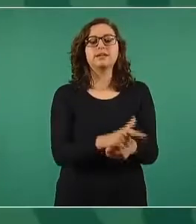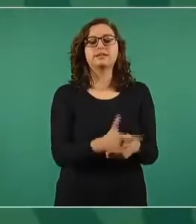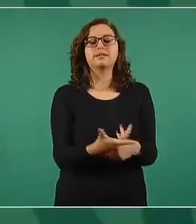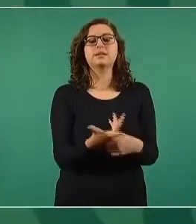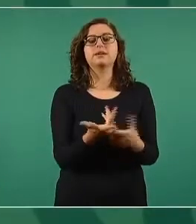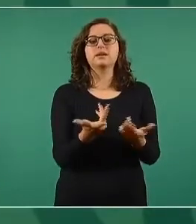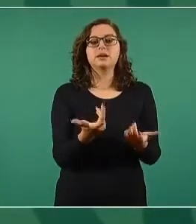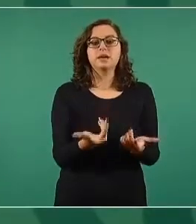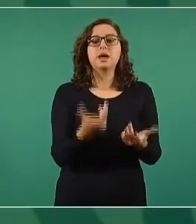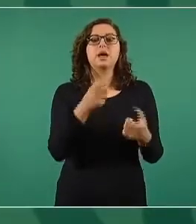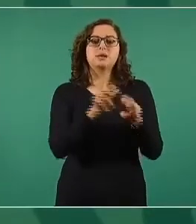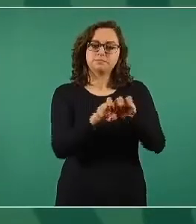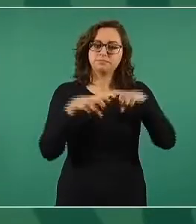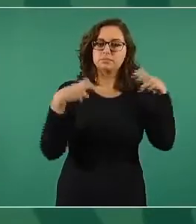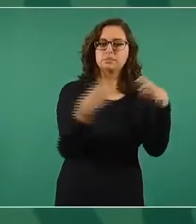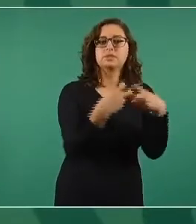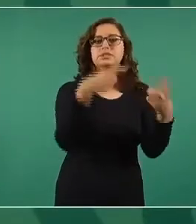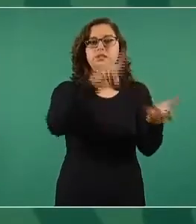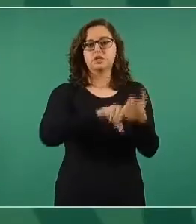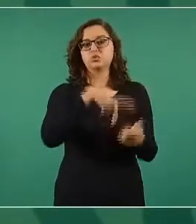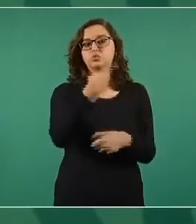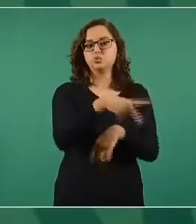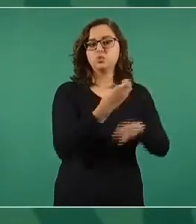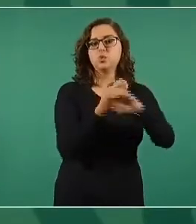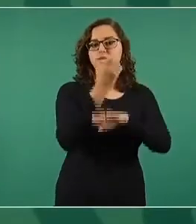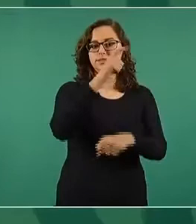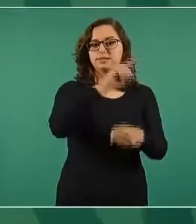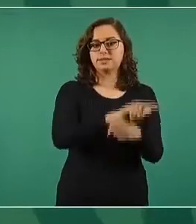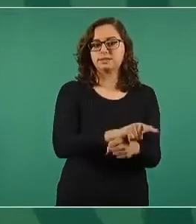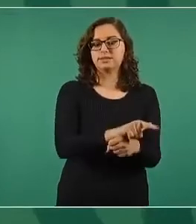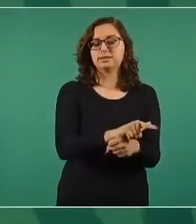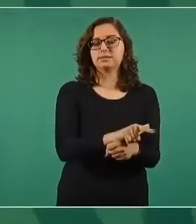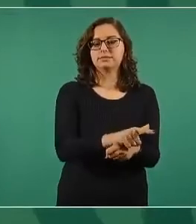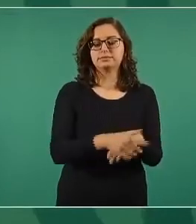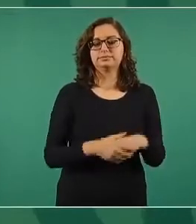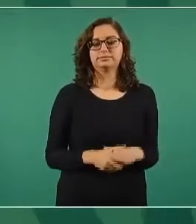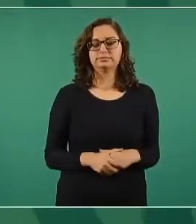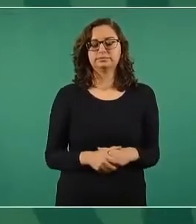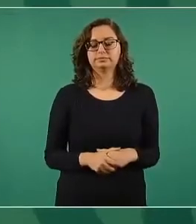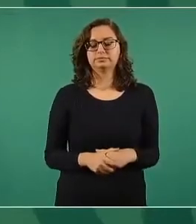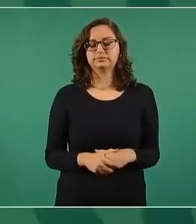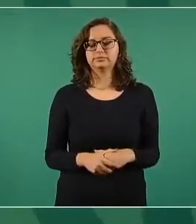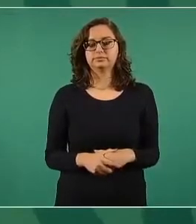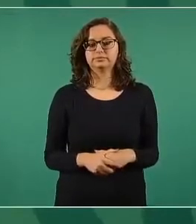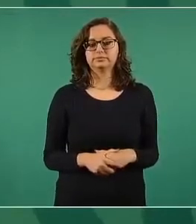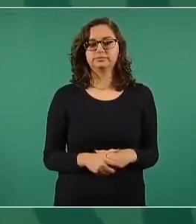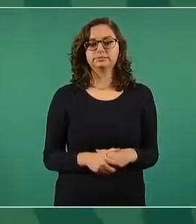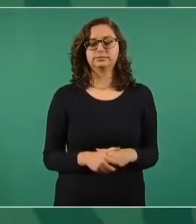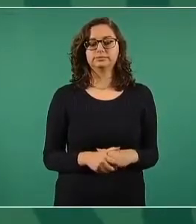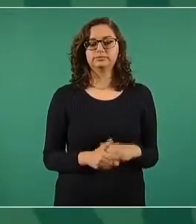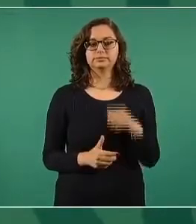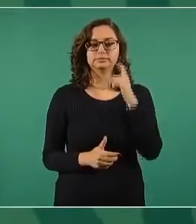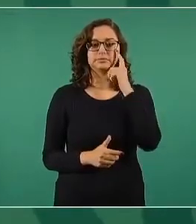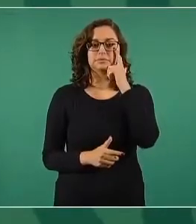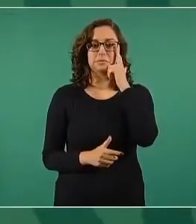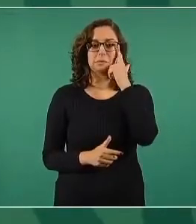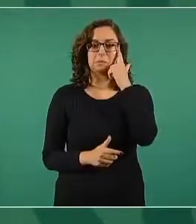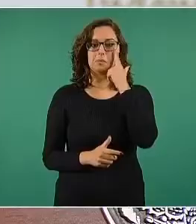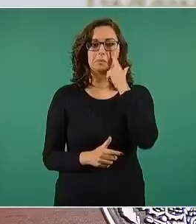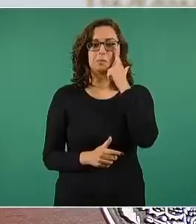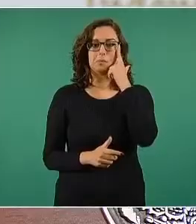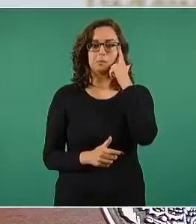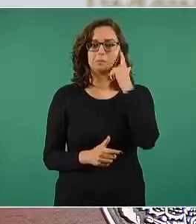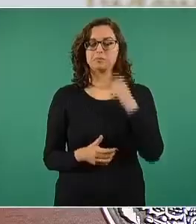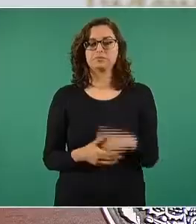a los magistrados de los tribunales superiores de justicia, que es el equivalente al